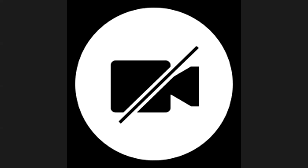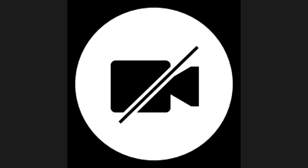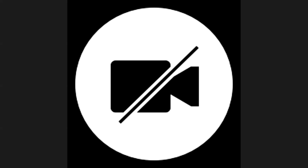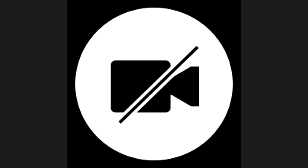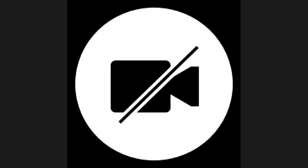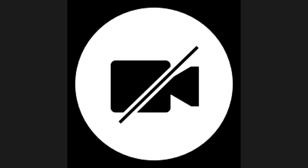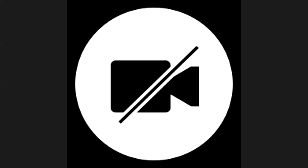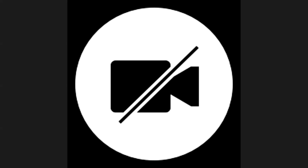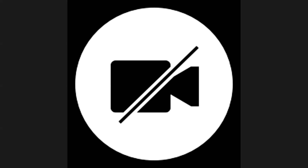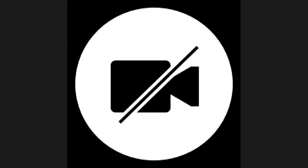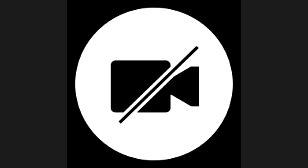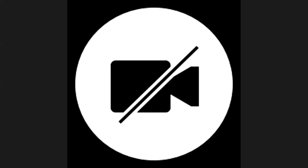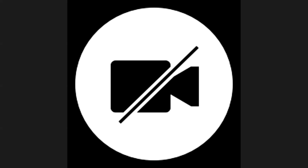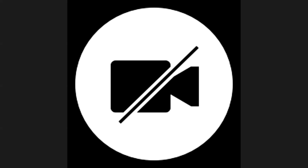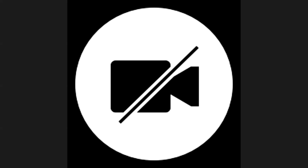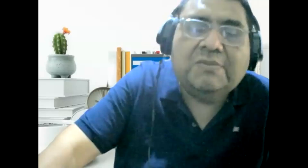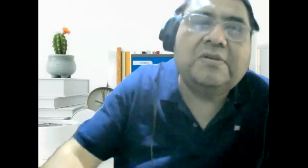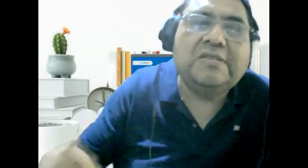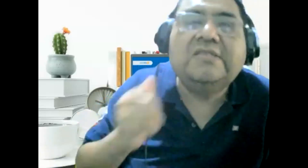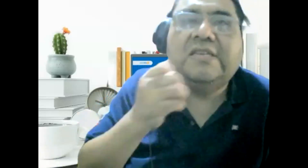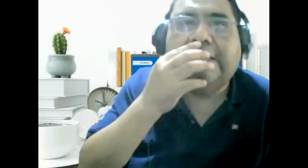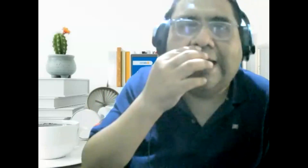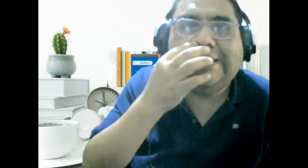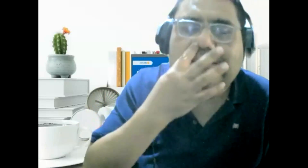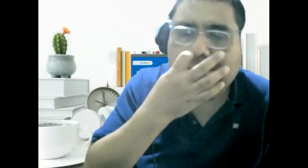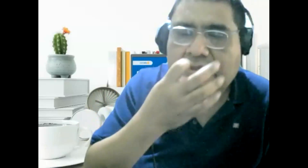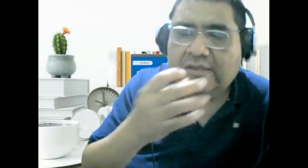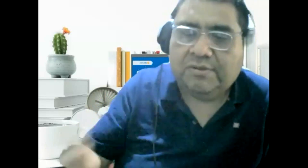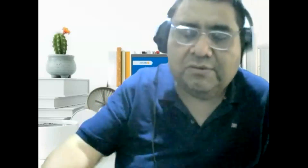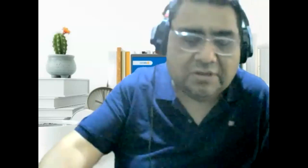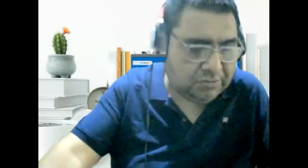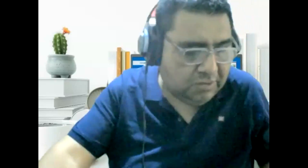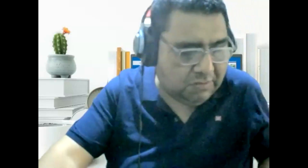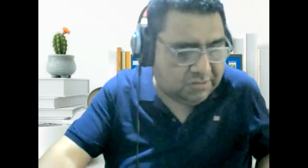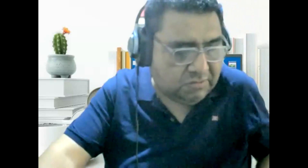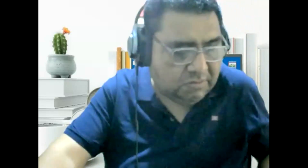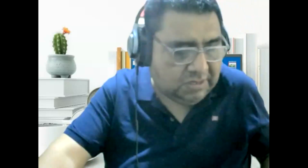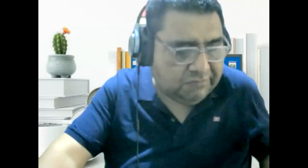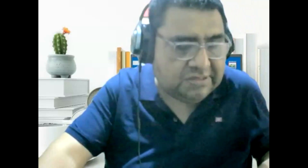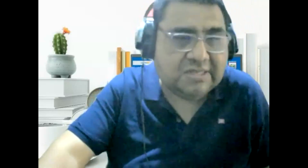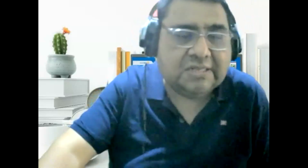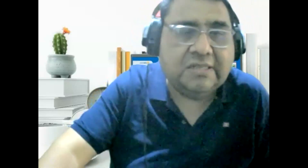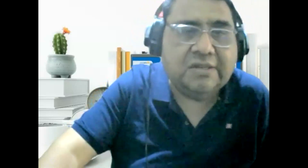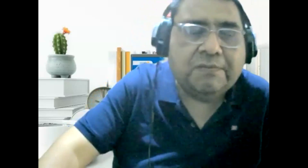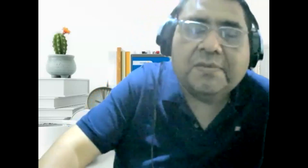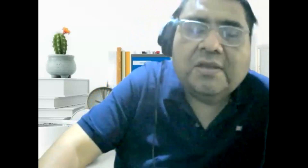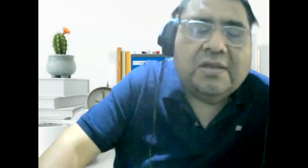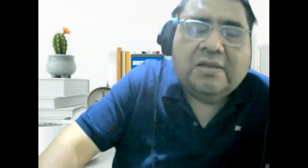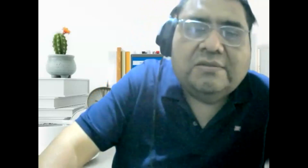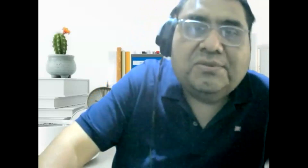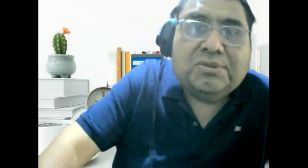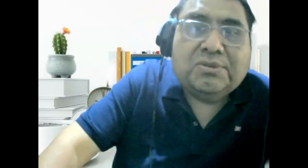Alguien que esté especializado en eso. Ahí yo le puedo decir sí, ahí sí. Pero cuando una persona lo hace solo con el afán de sacar